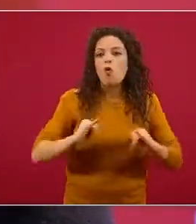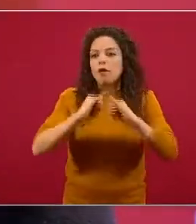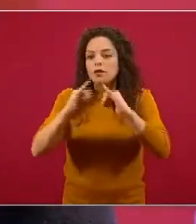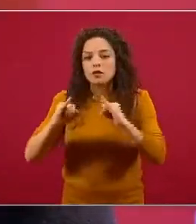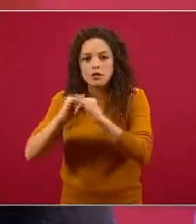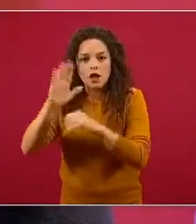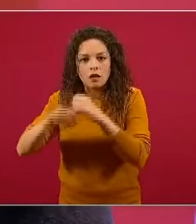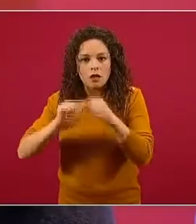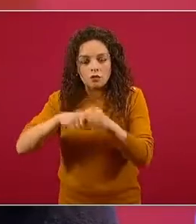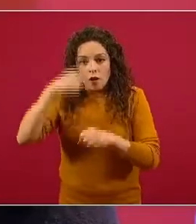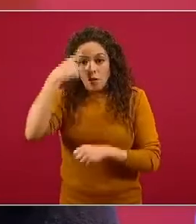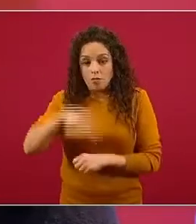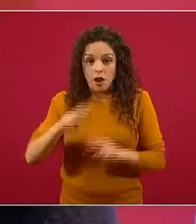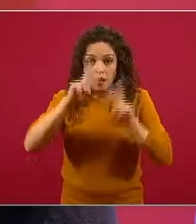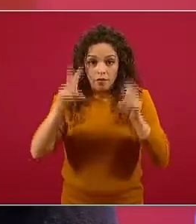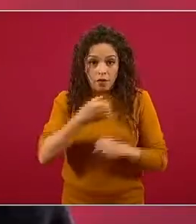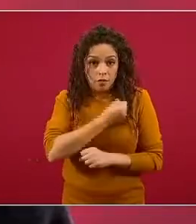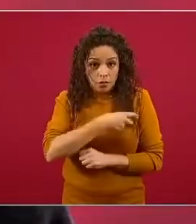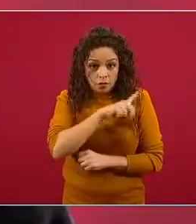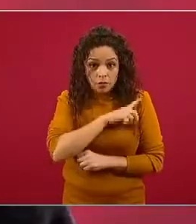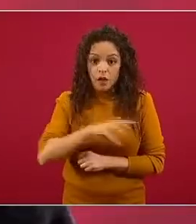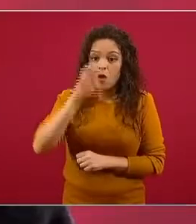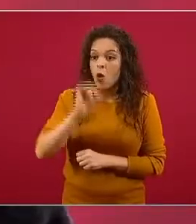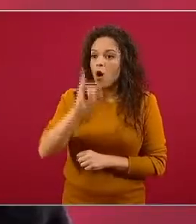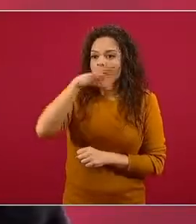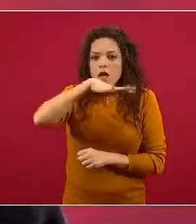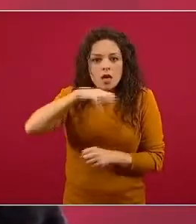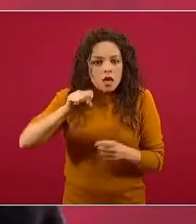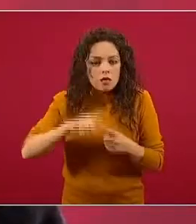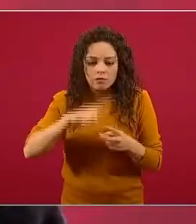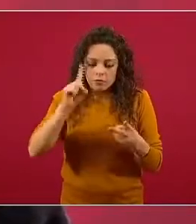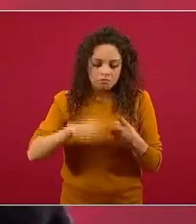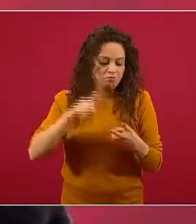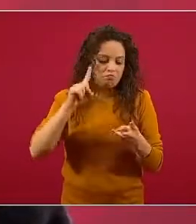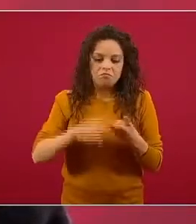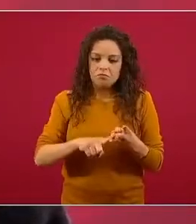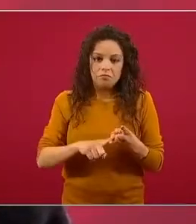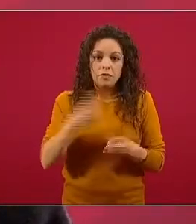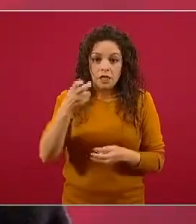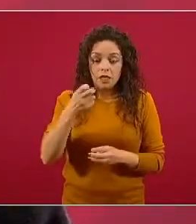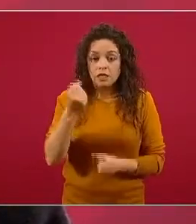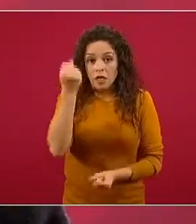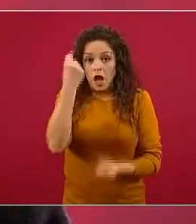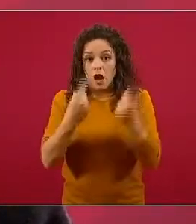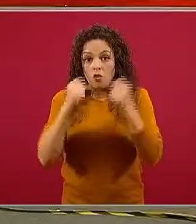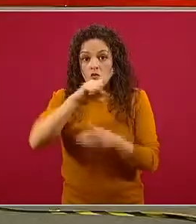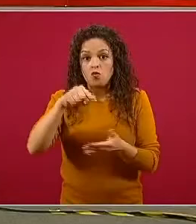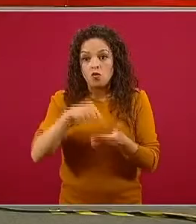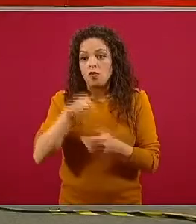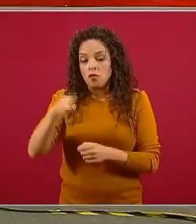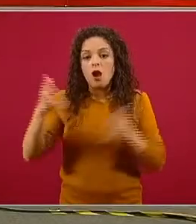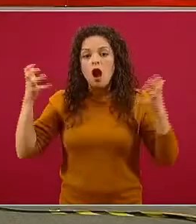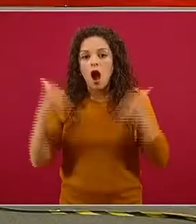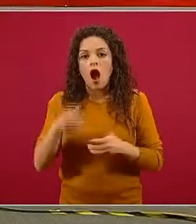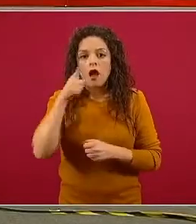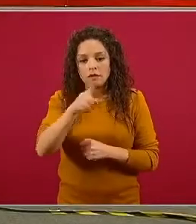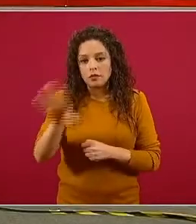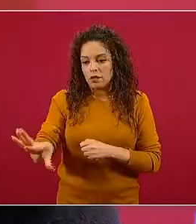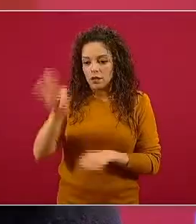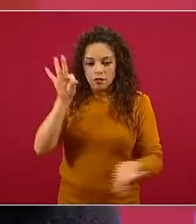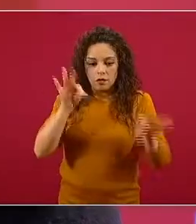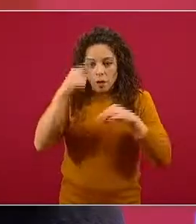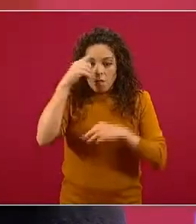Salud o el Instituto Mexicano del Seguro Social, que han sido algunos de los centros de investigación